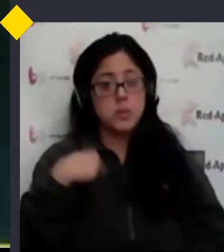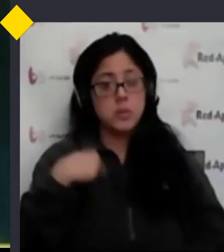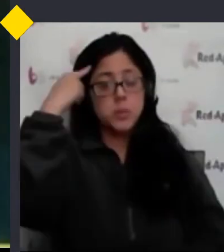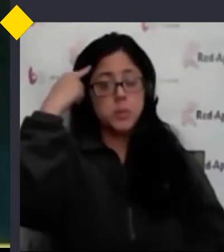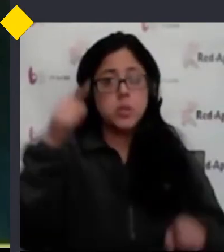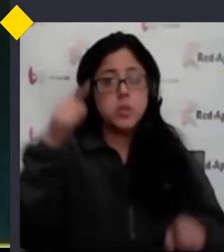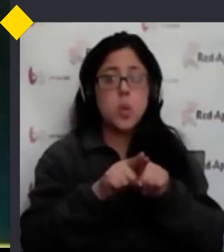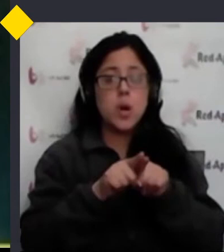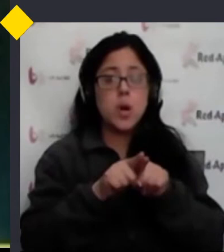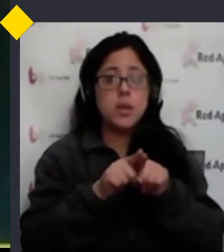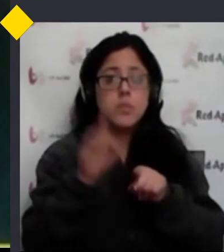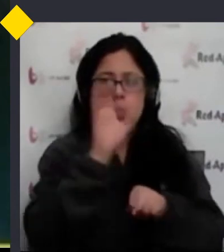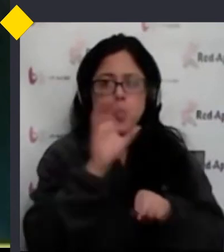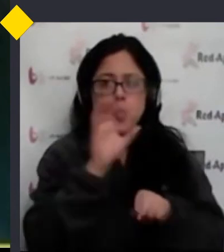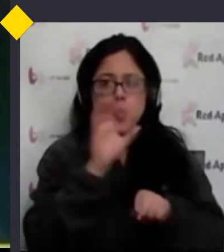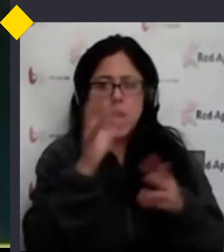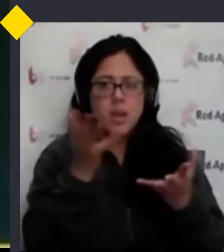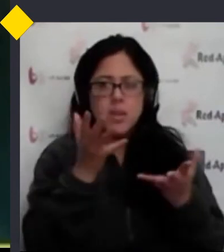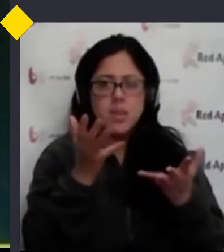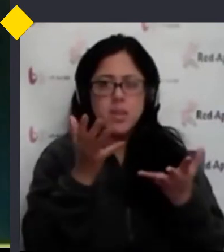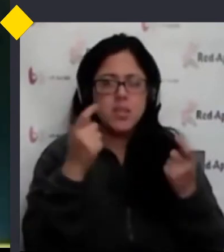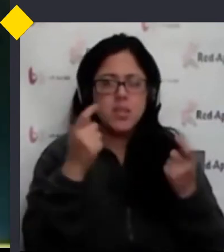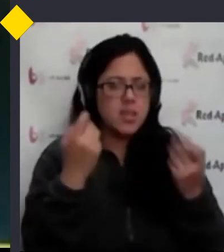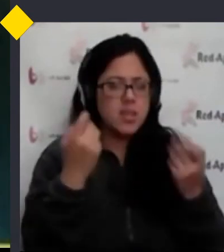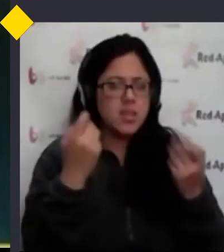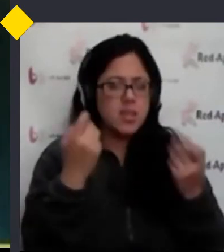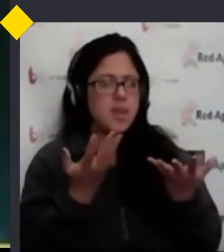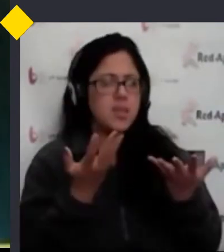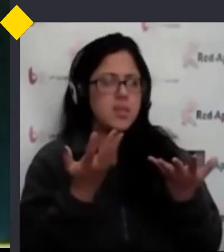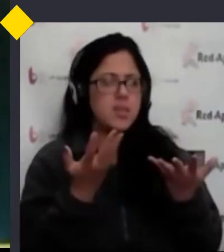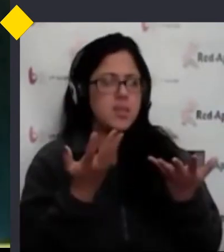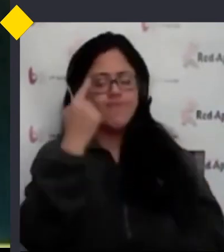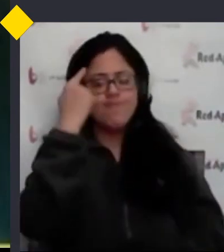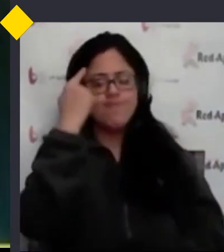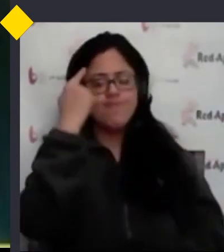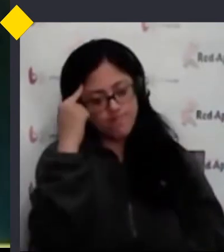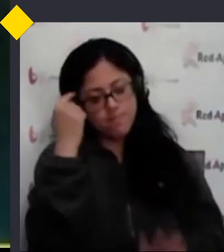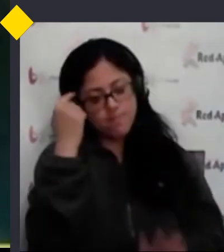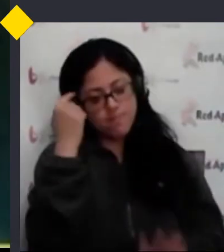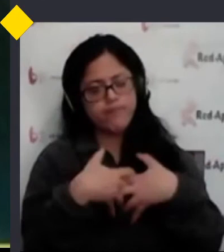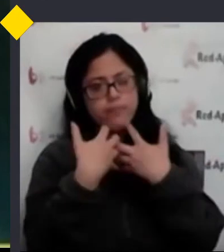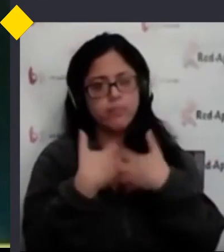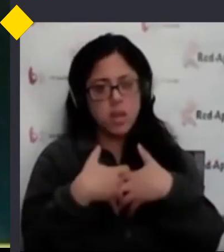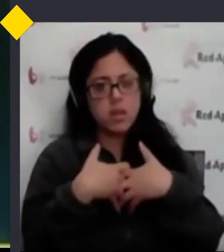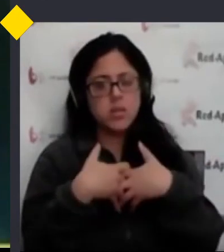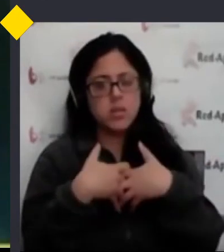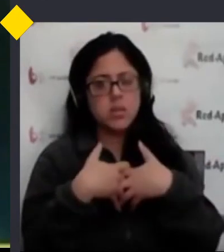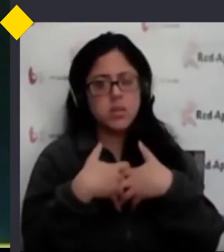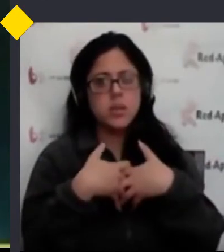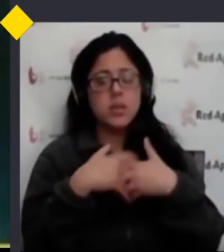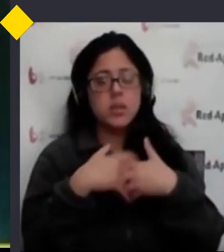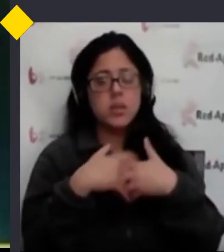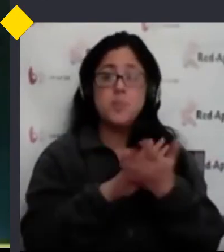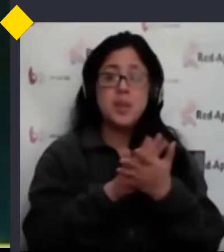poco forzar o hacer autocrítica. Y, por ejemplo, cuando estaban presentando